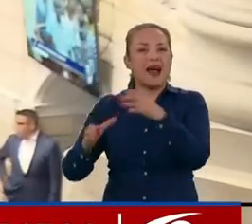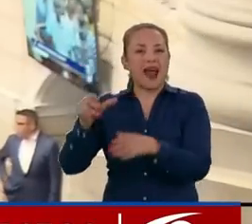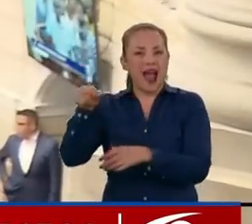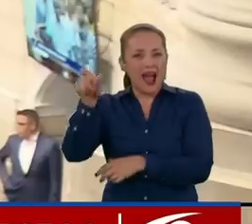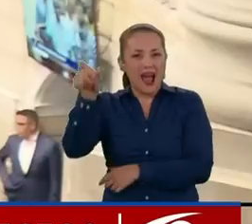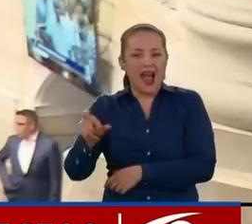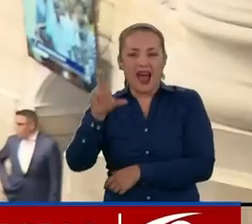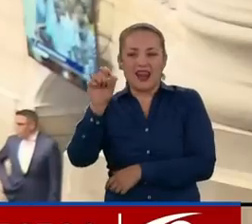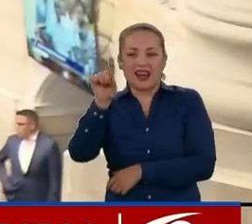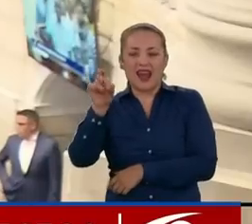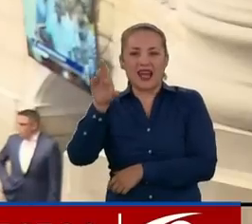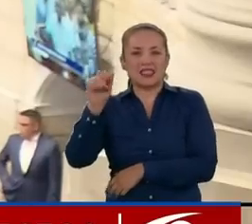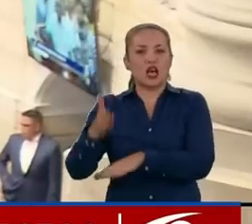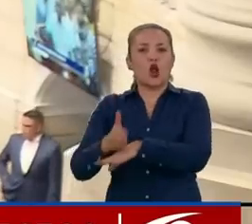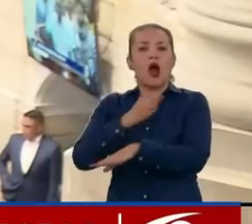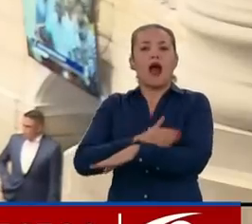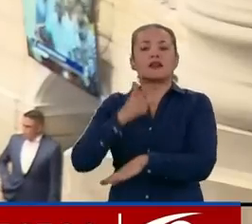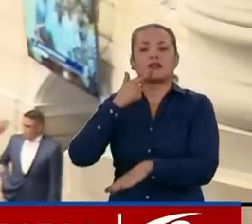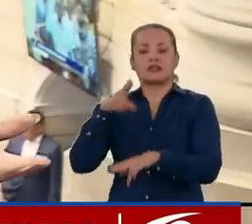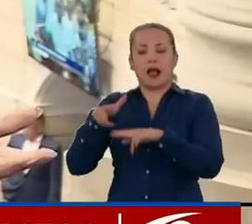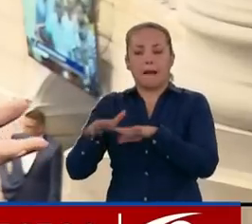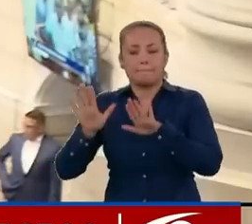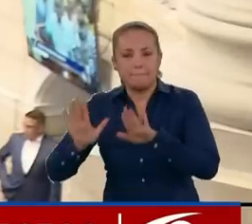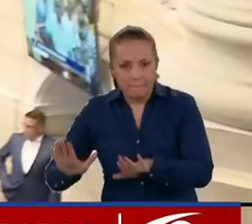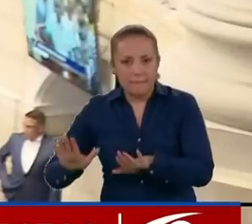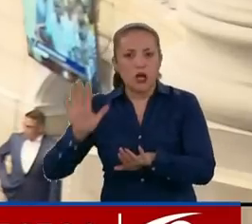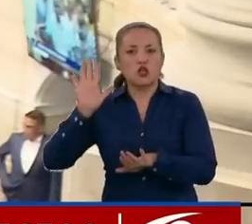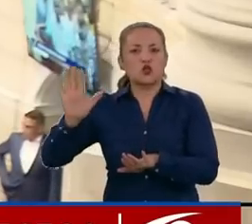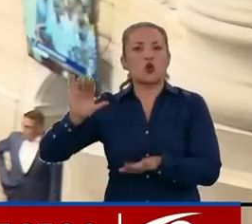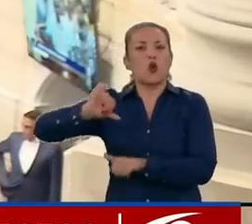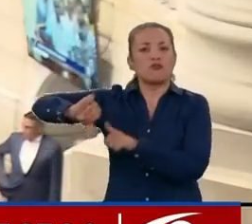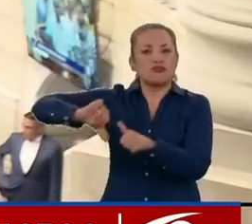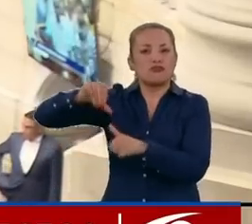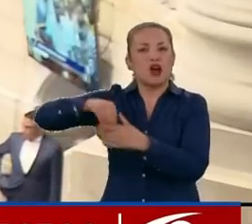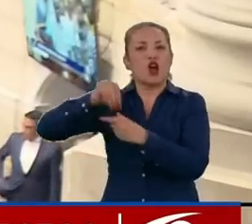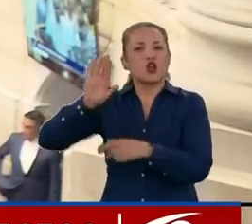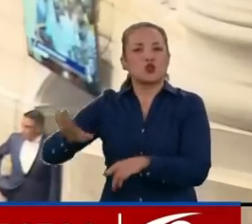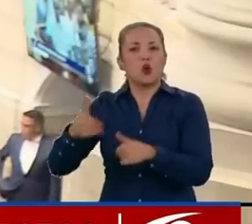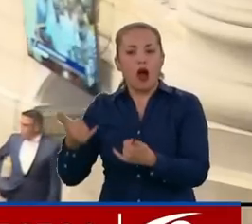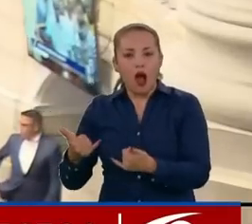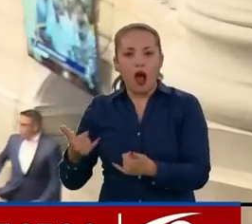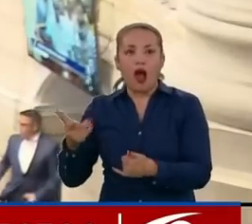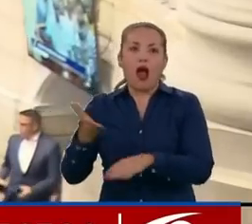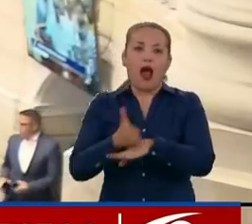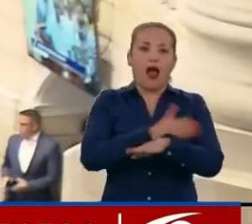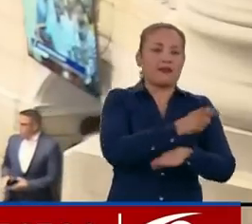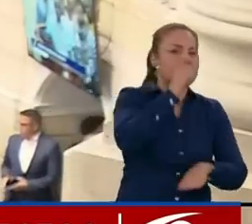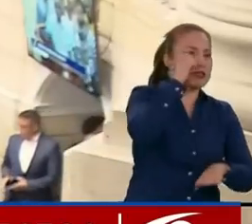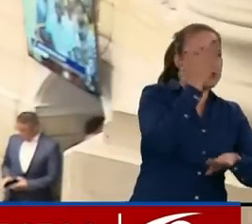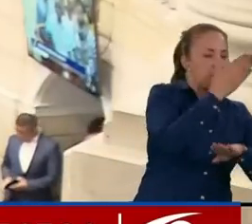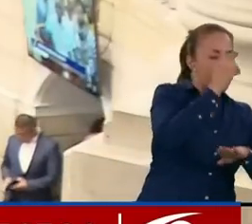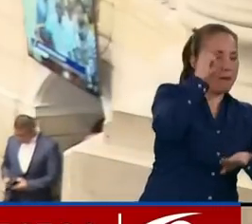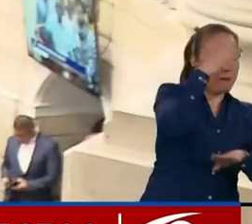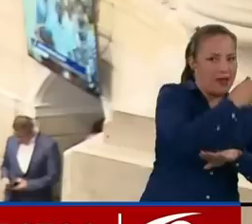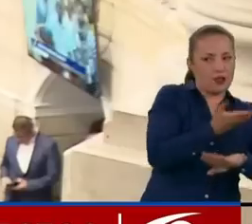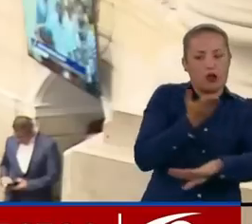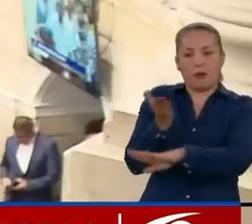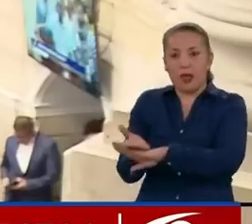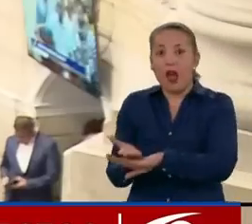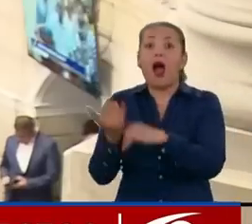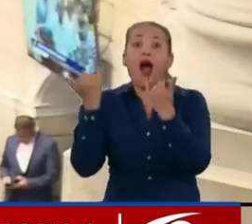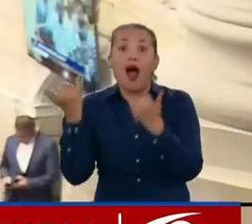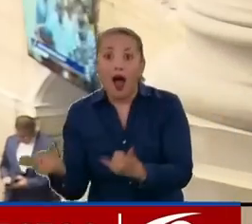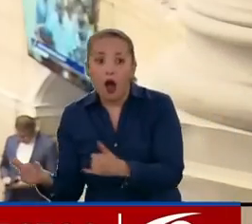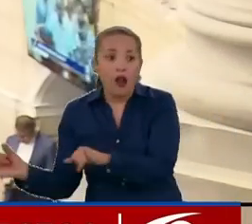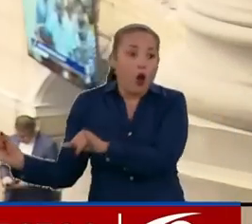congelamiento de la agenda legislativa del gobierno, pues por orden directa del presidente Gustavo Petro. Y ahora, en esa misma línea de Alexander López, el